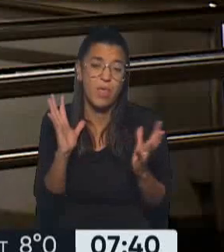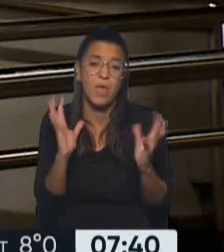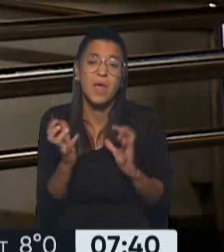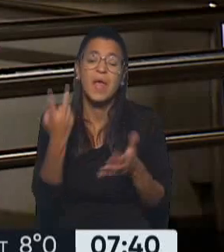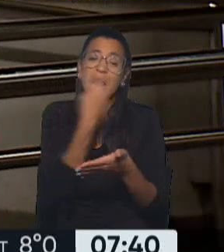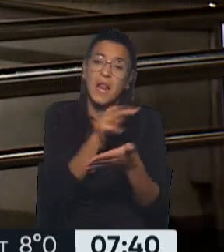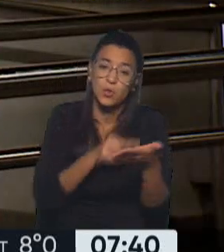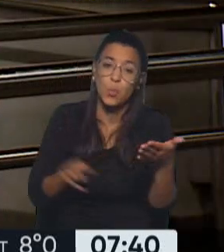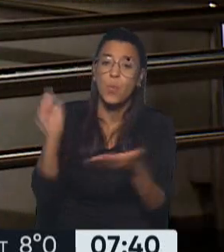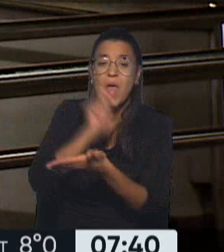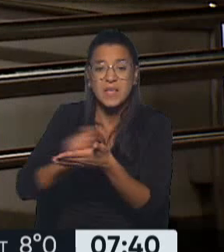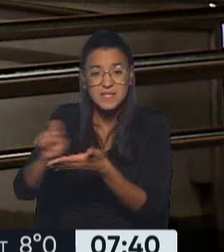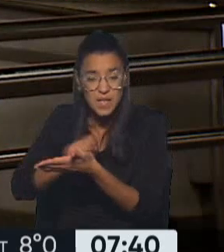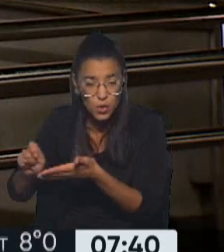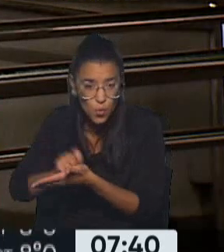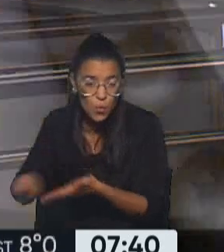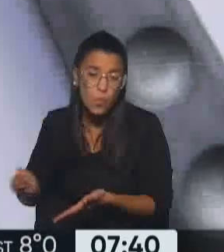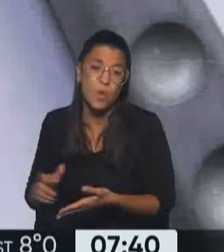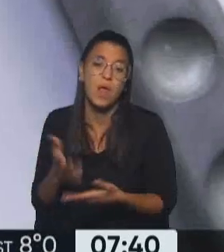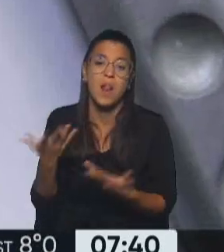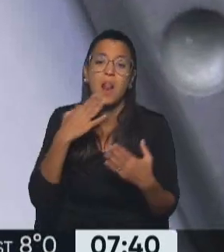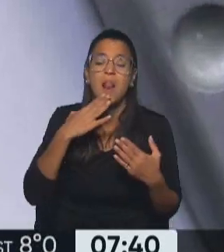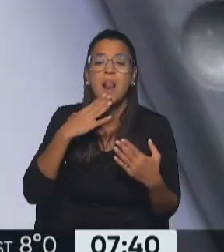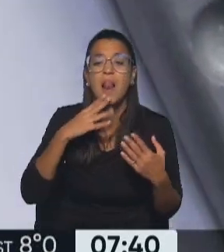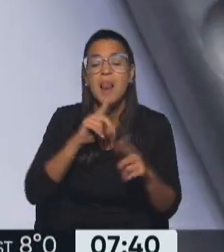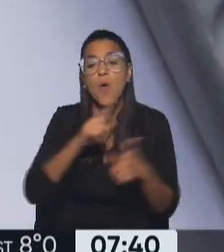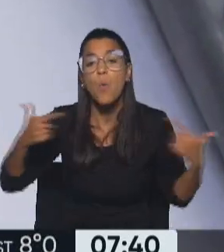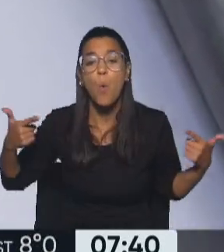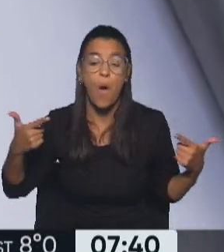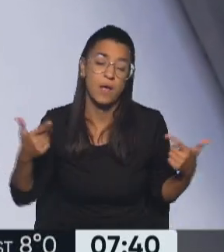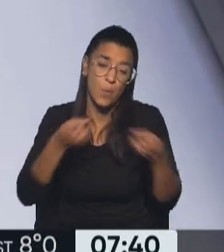la lectura, la escritura, es decir, el lenguaje en cualquiera de sus expresiones.